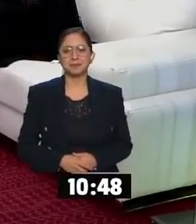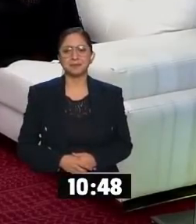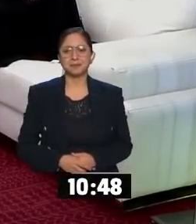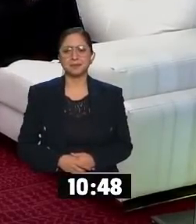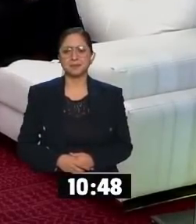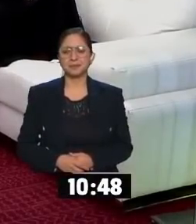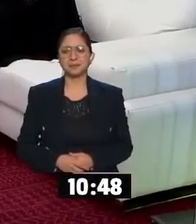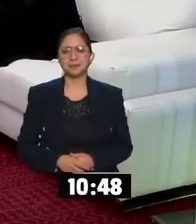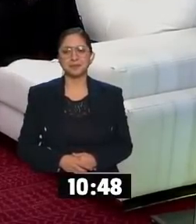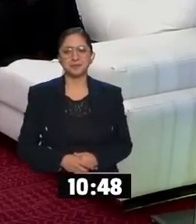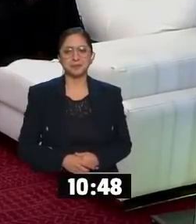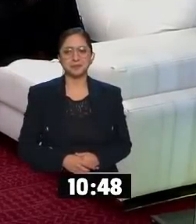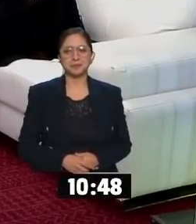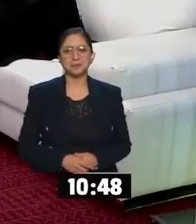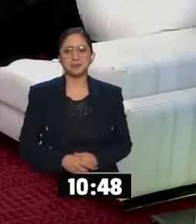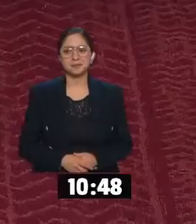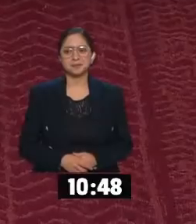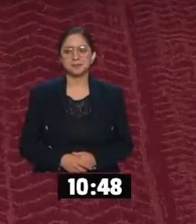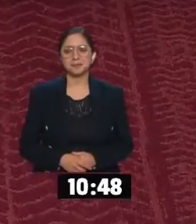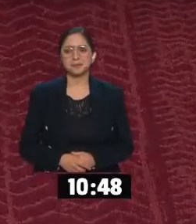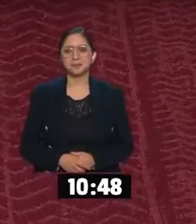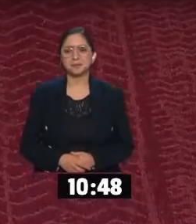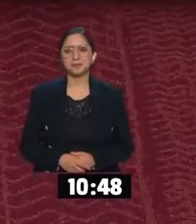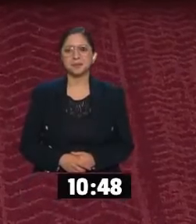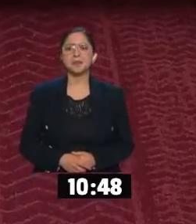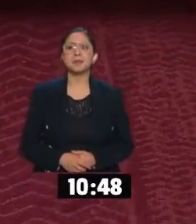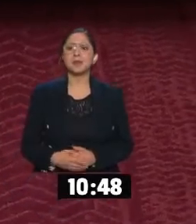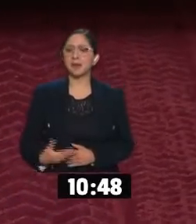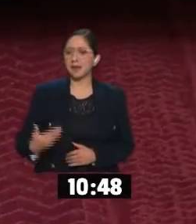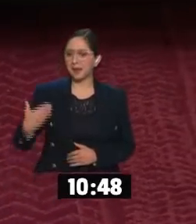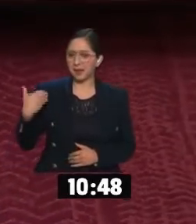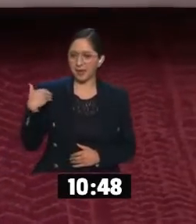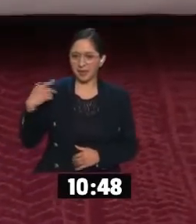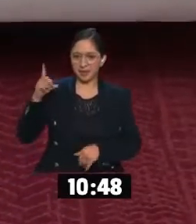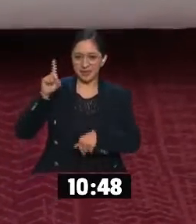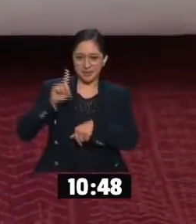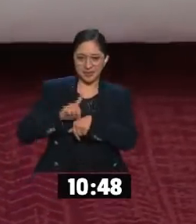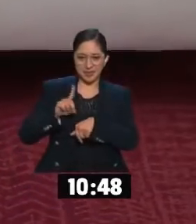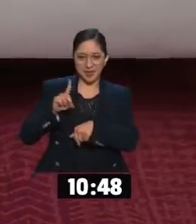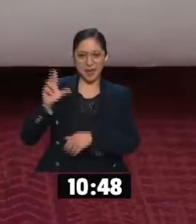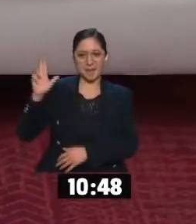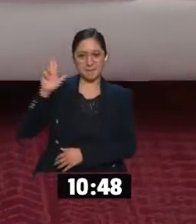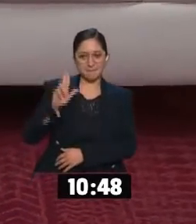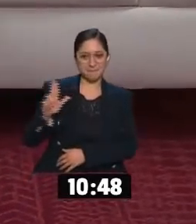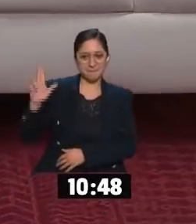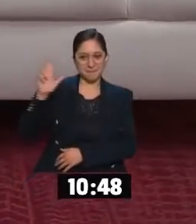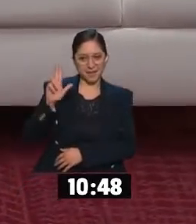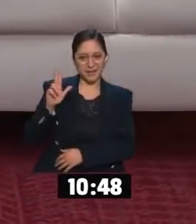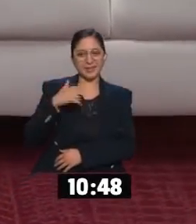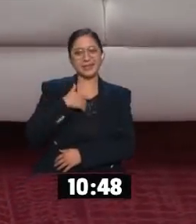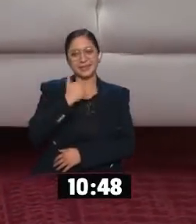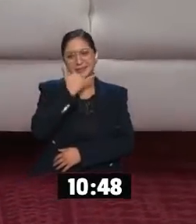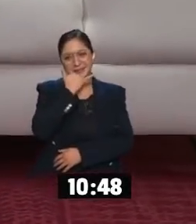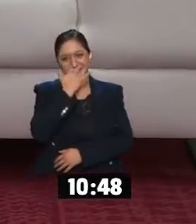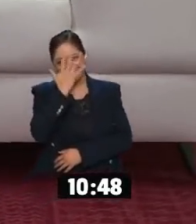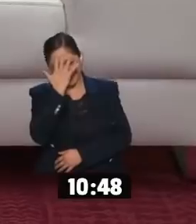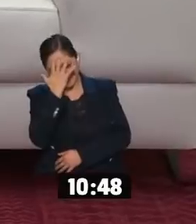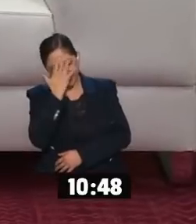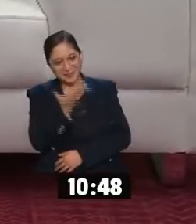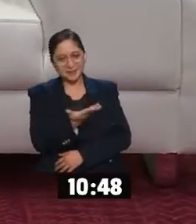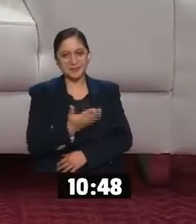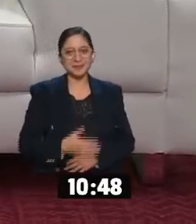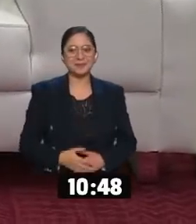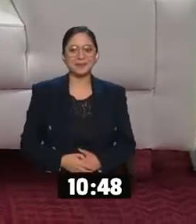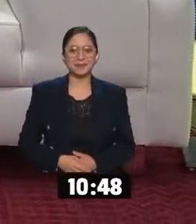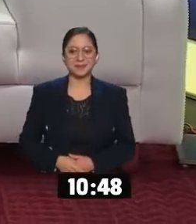Sí, primero recibieron el martes pasado, si no me equivoco. Ay, qué pena. Ay, creí que no se iban a ver